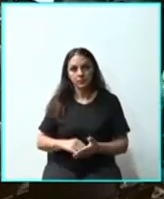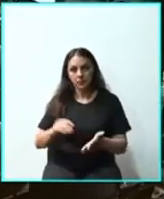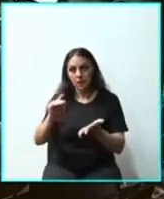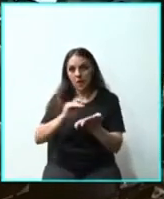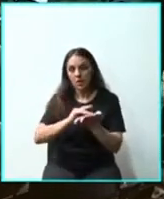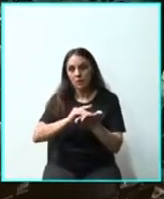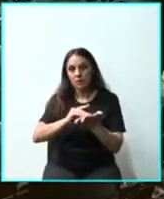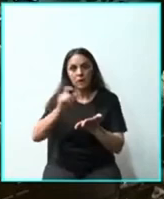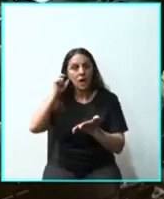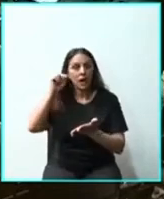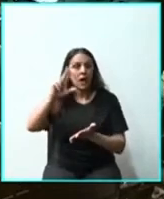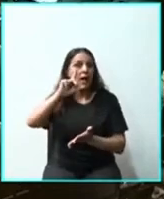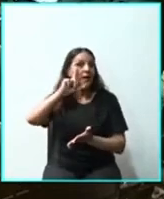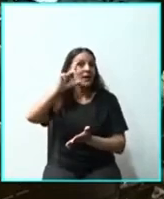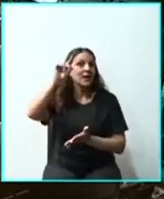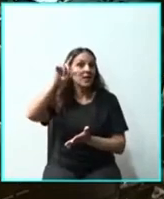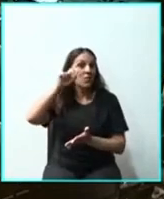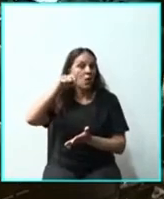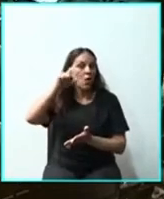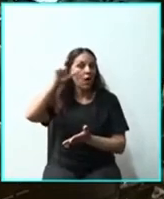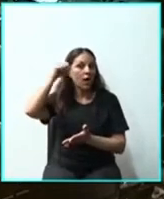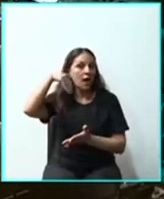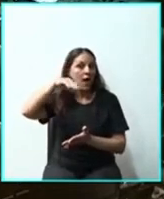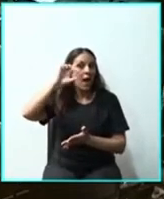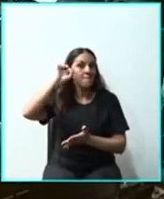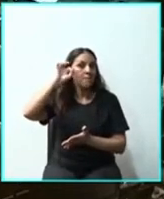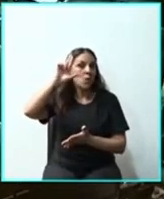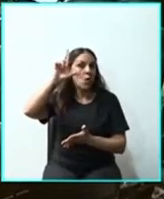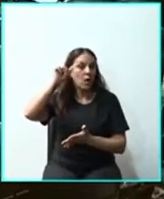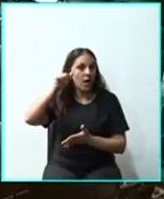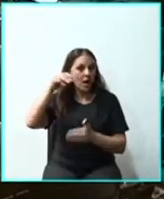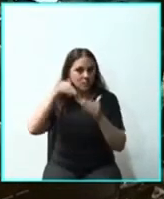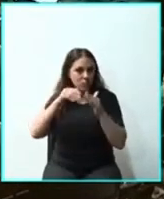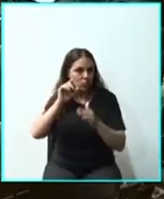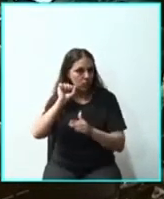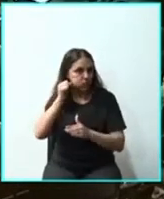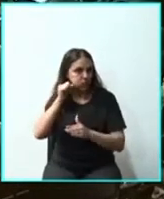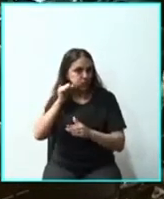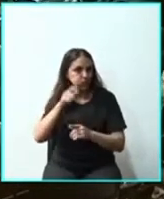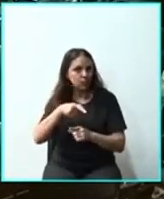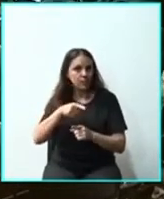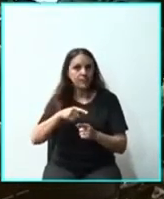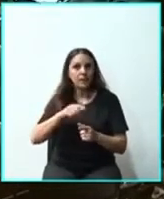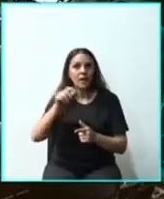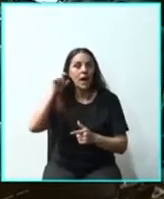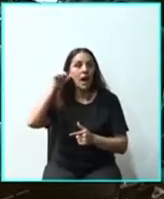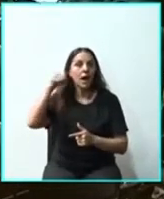Diputado Garrido, diputada Cámpora, sí entró su voto, ahí leo el mensaje. Diputado Garrido.